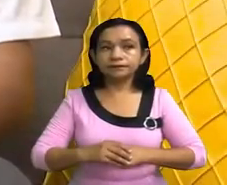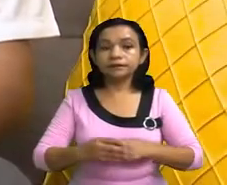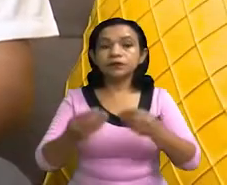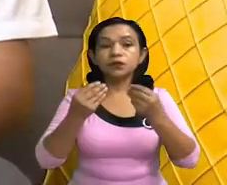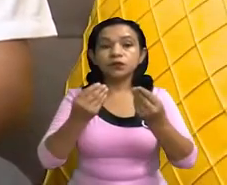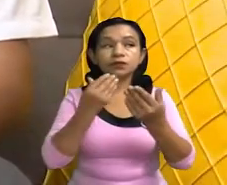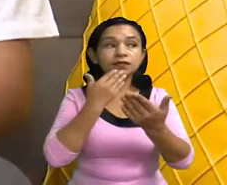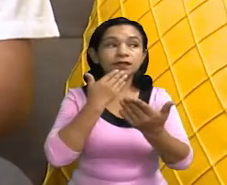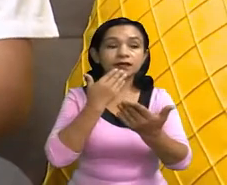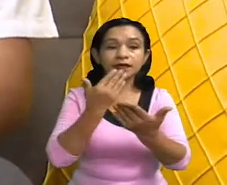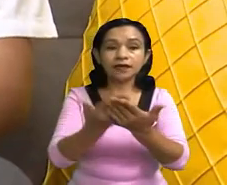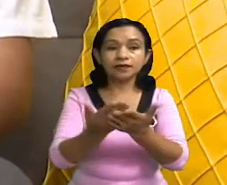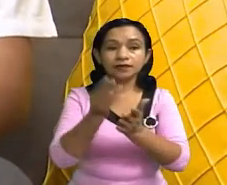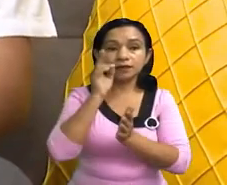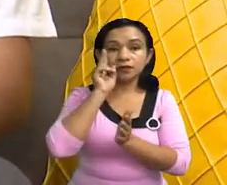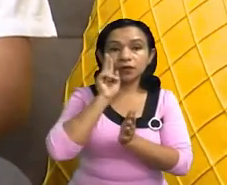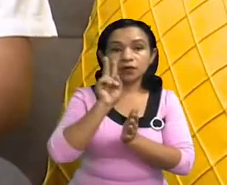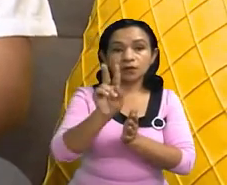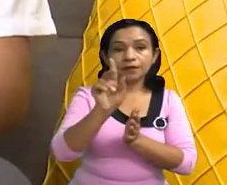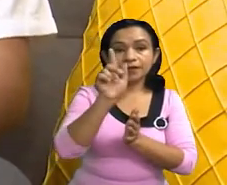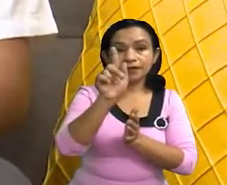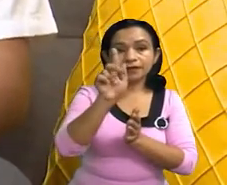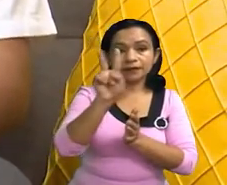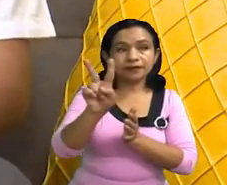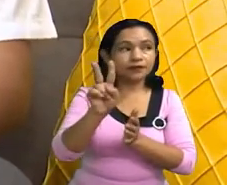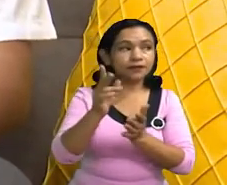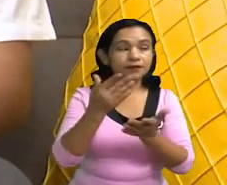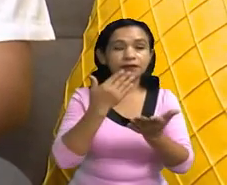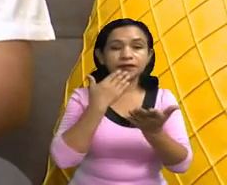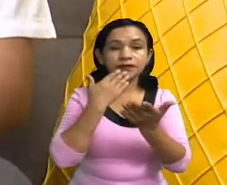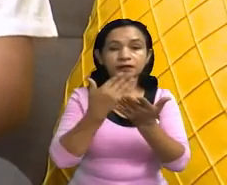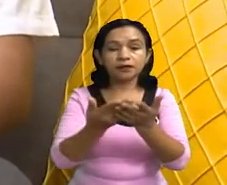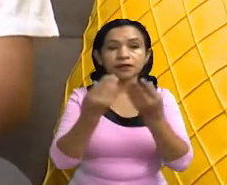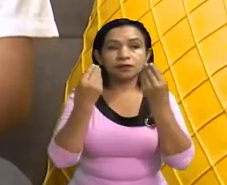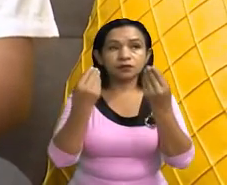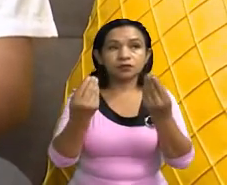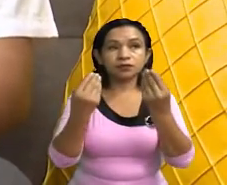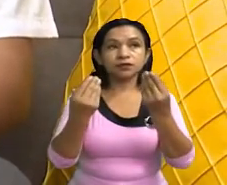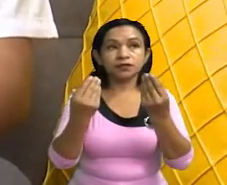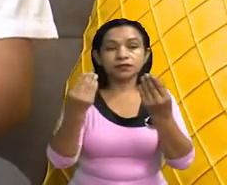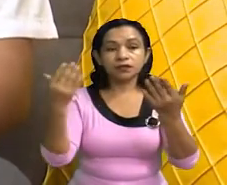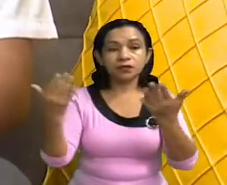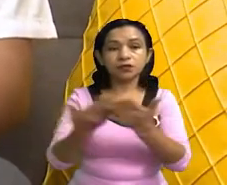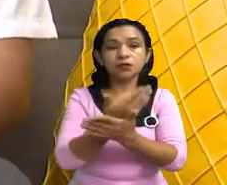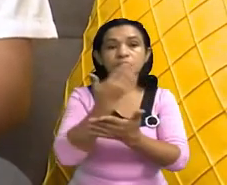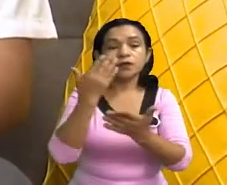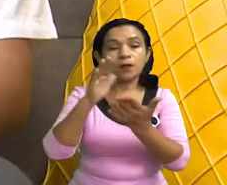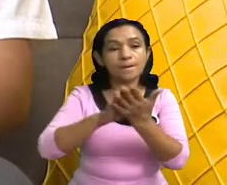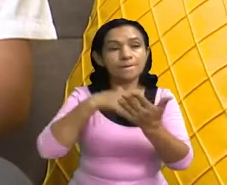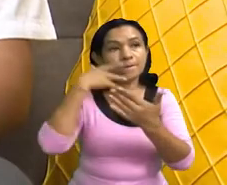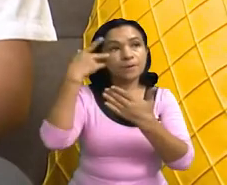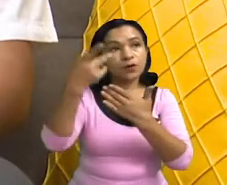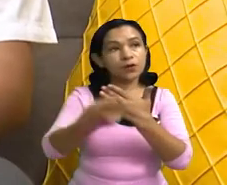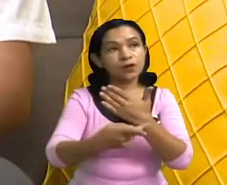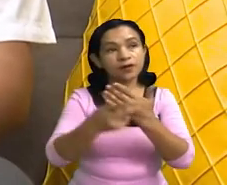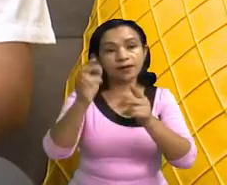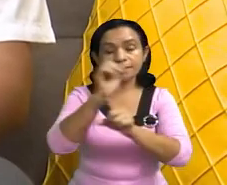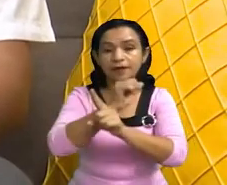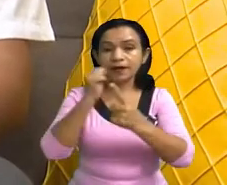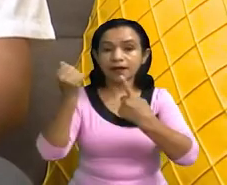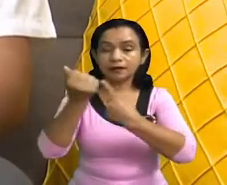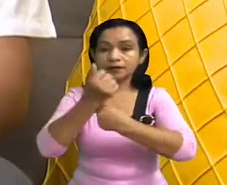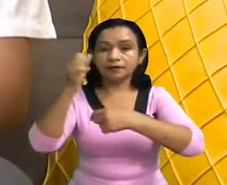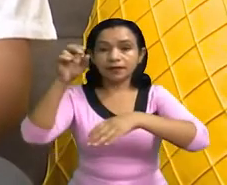Muchísimas gracias por estar en sintonía de Canal Parlamentario. Muchísimas gracias por acompañarnos en una nueva edición de su programa Desde el